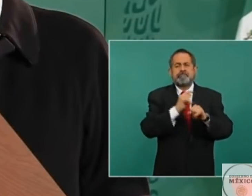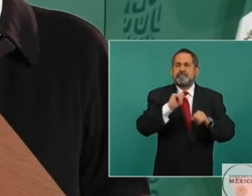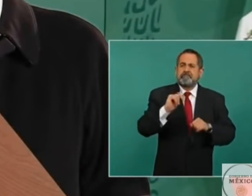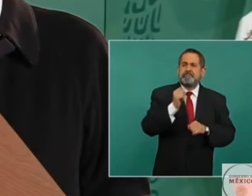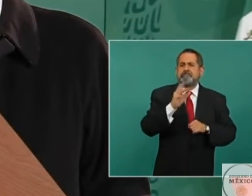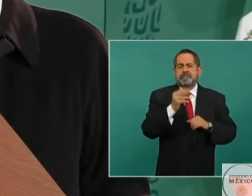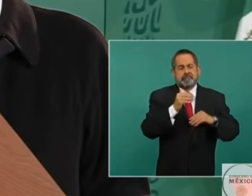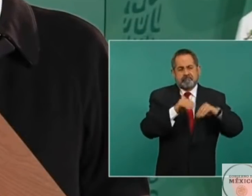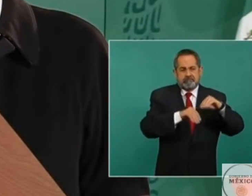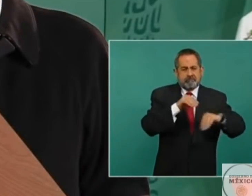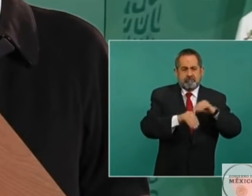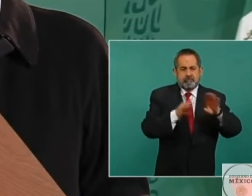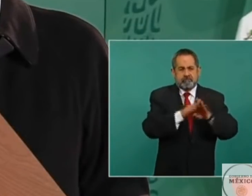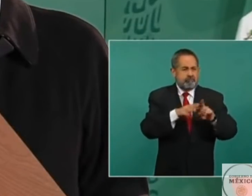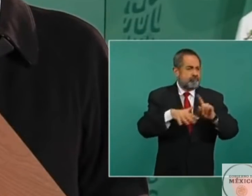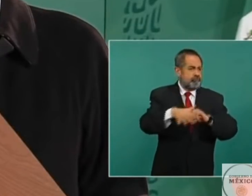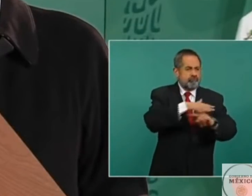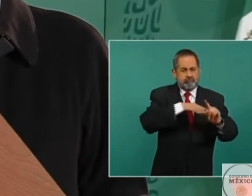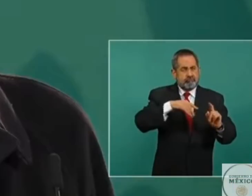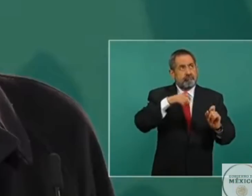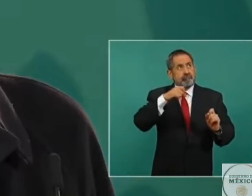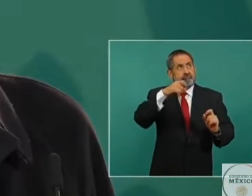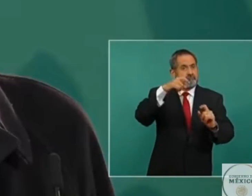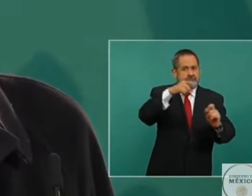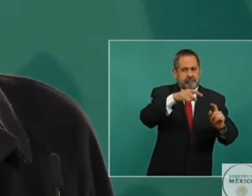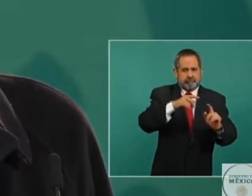tecnología del espacio